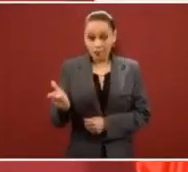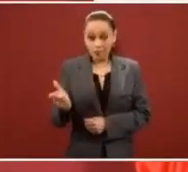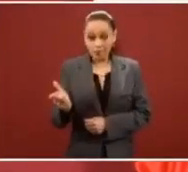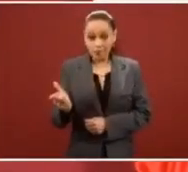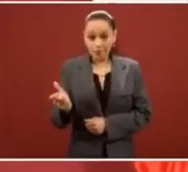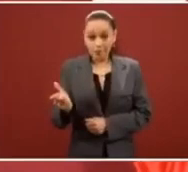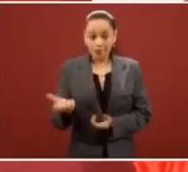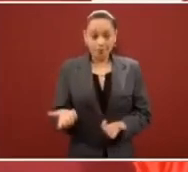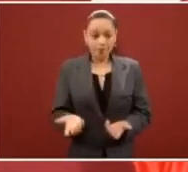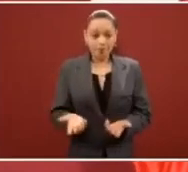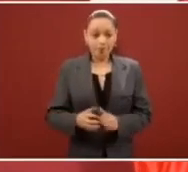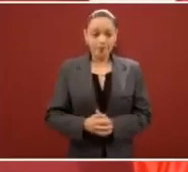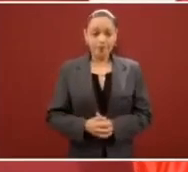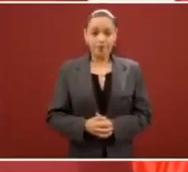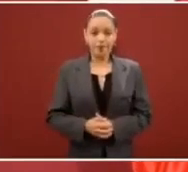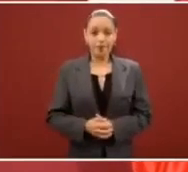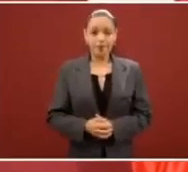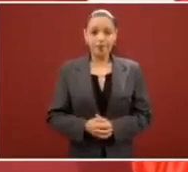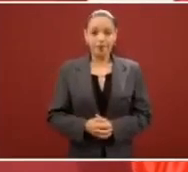estás